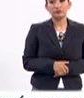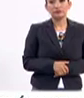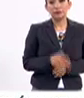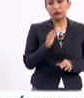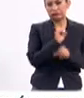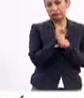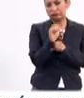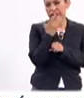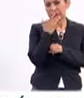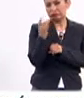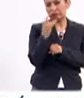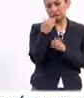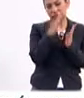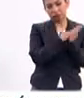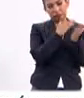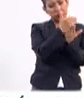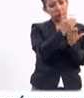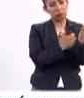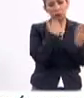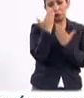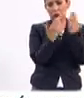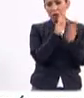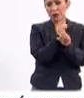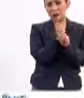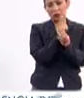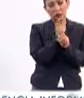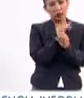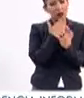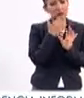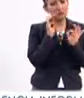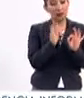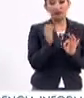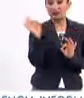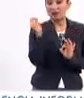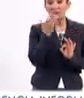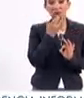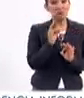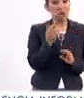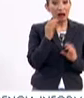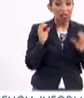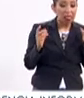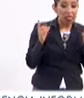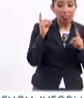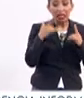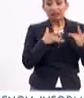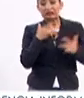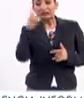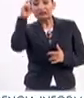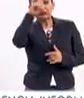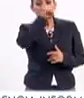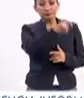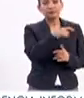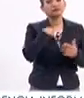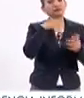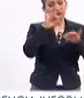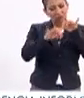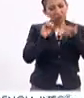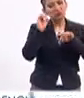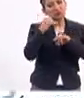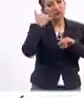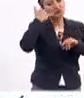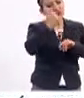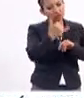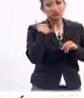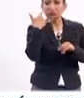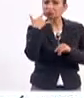prácticamente es muy sencillo. Teniendo esos documentos ya estás del otro lado. Y si no fuese sencillo para ustedes por alguna razón, escríbanos,